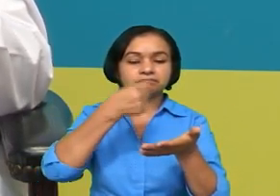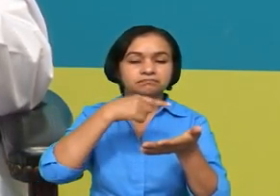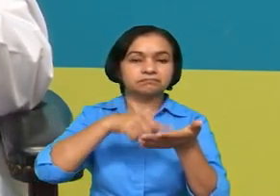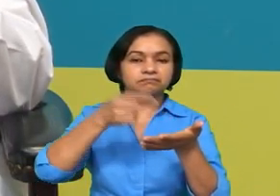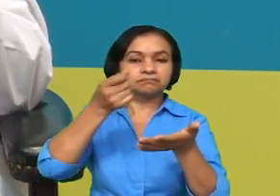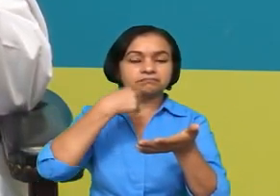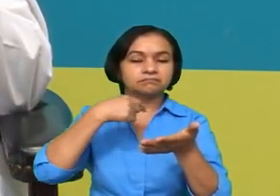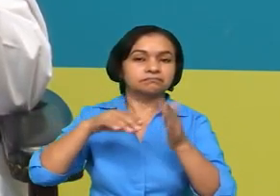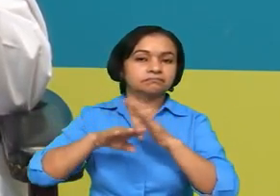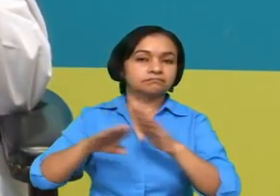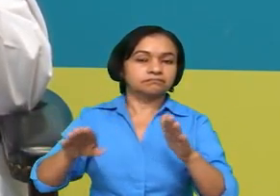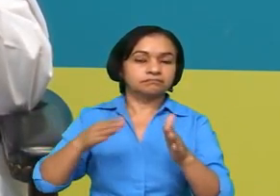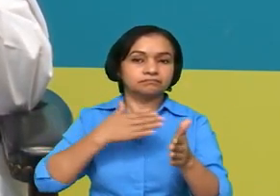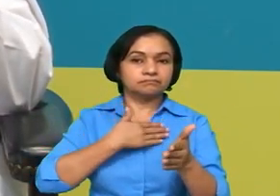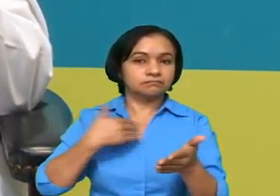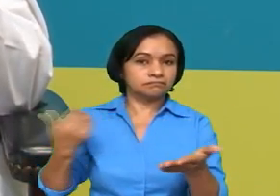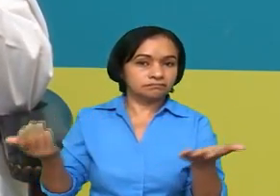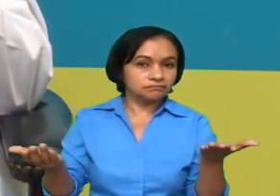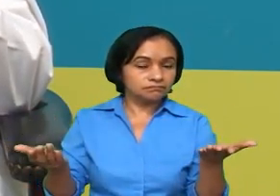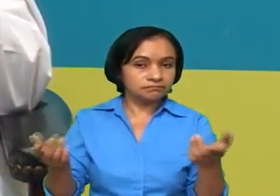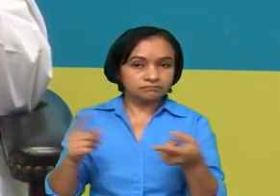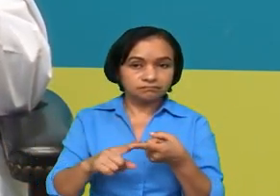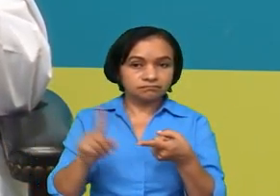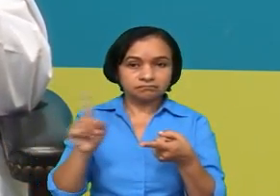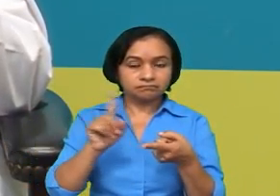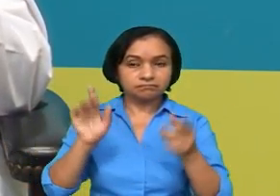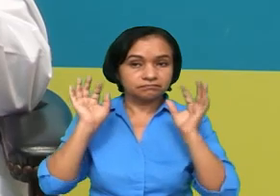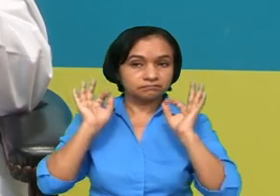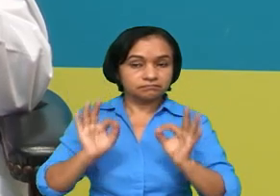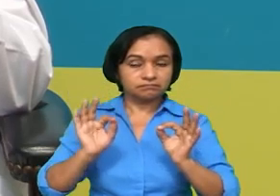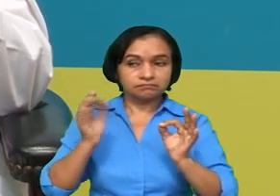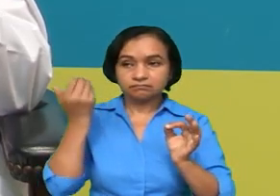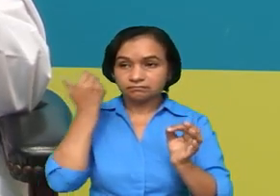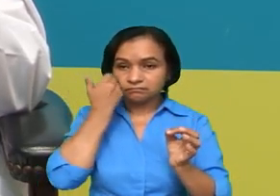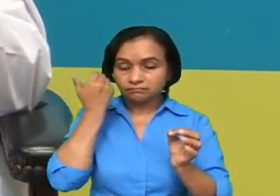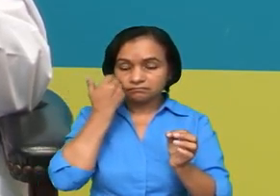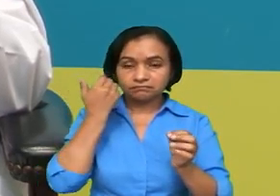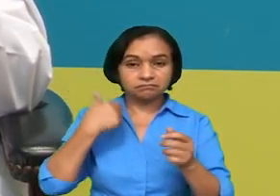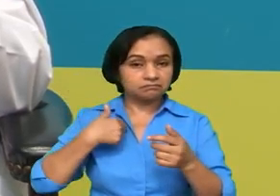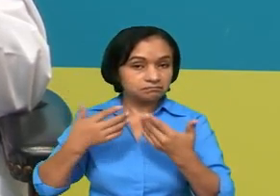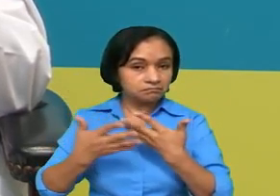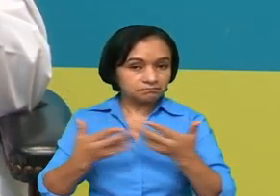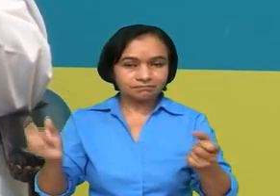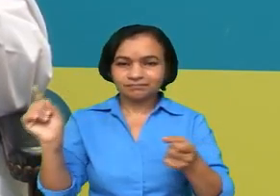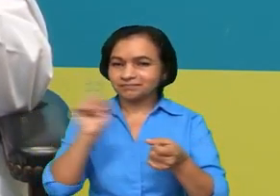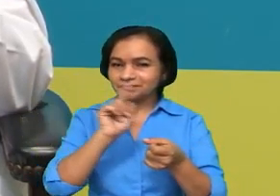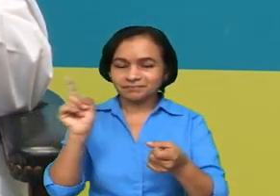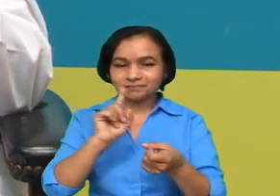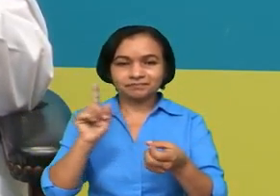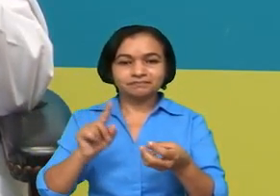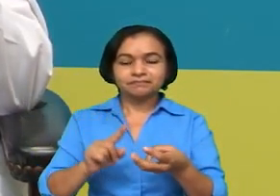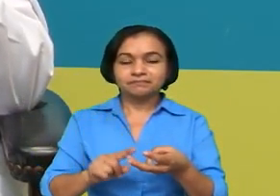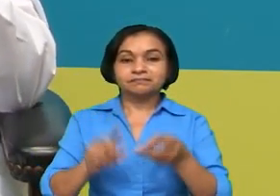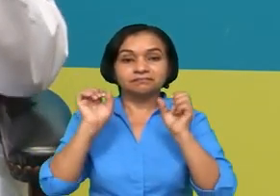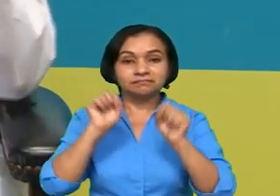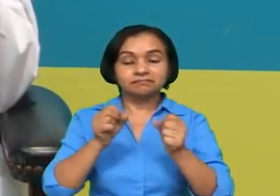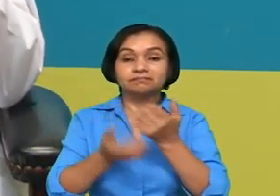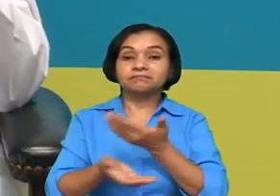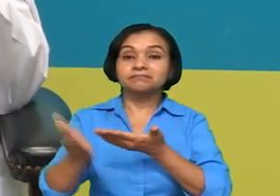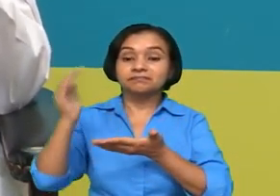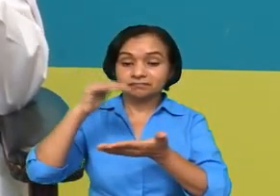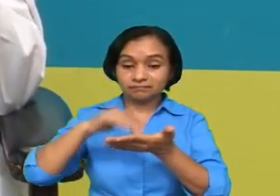uno, a que no tratás adecuadamente, eso, no la curás adecuadamente, y te puede